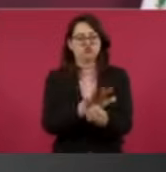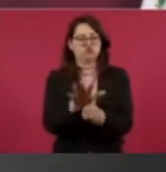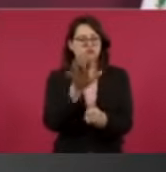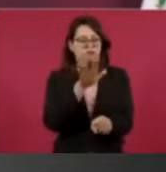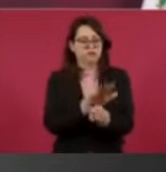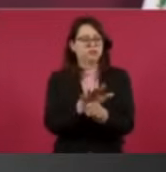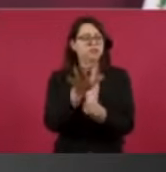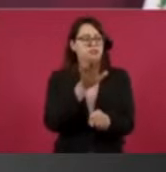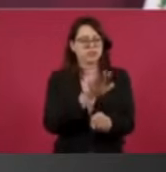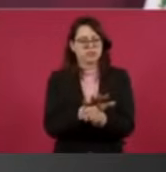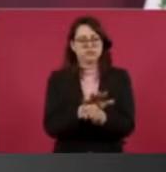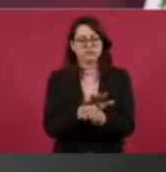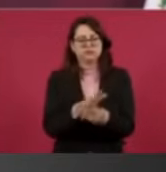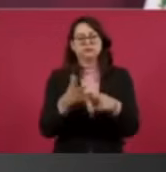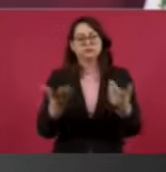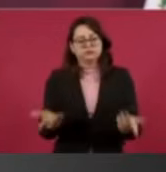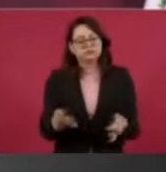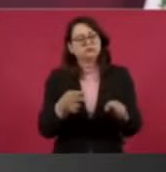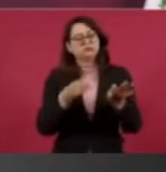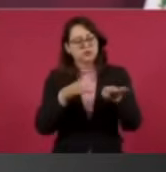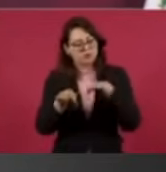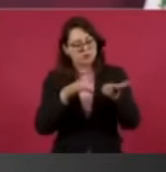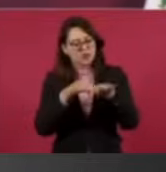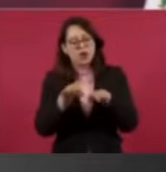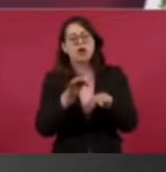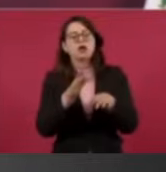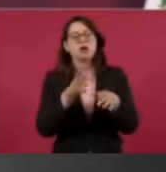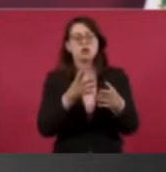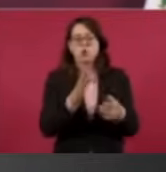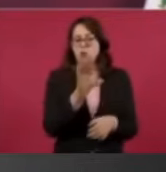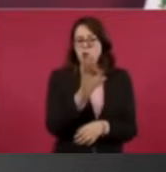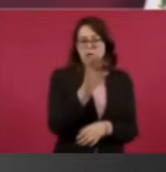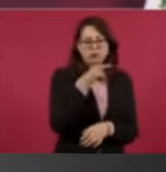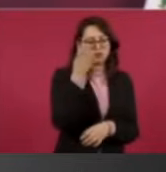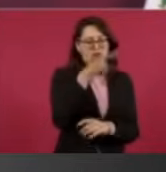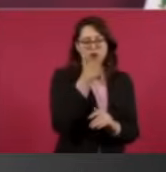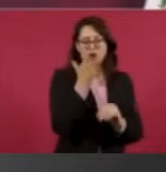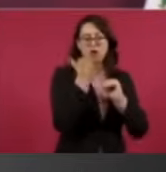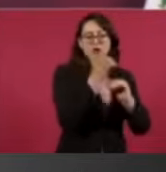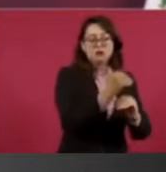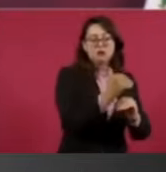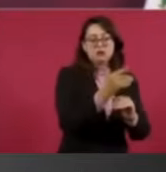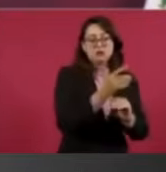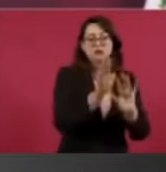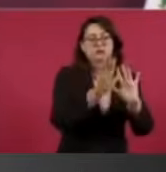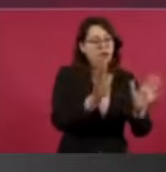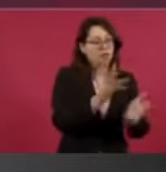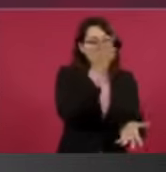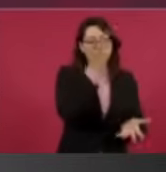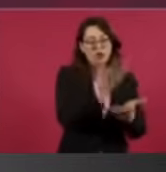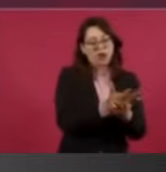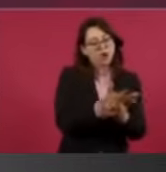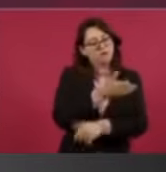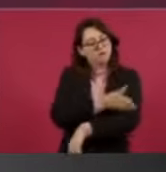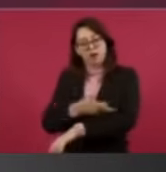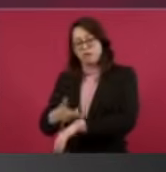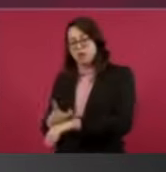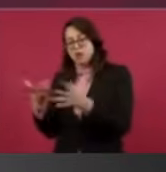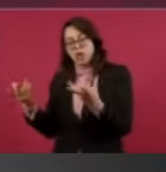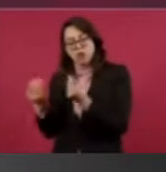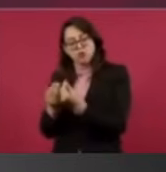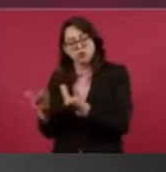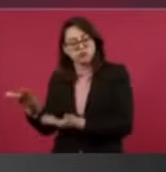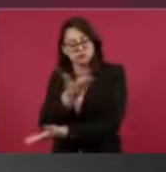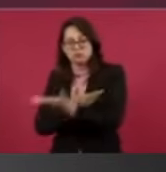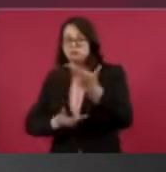porque el trabajador tiene que tener más tiempo para estar con la familia y también es válido,